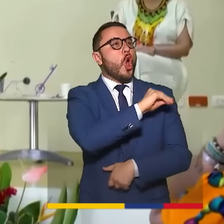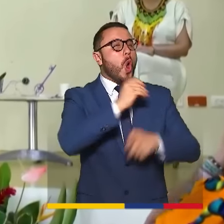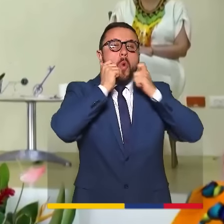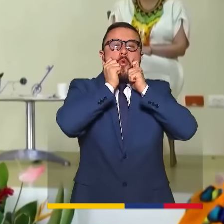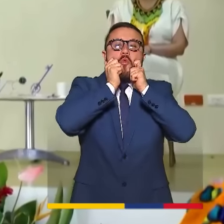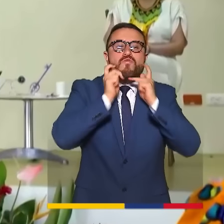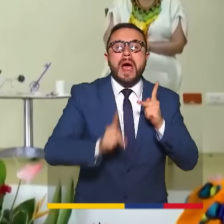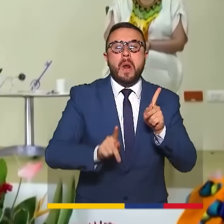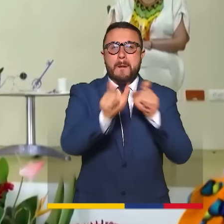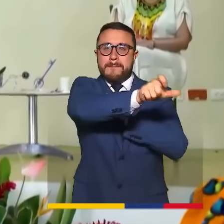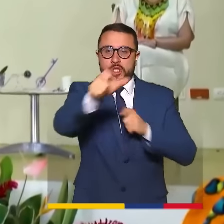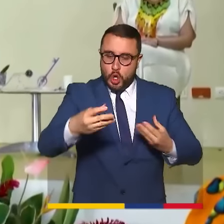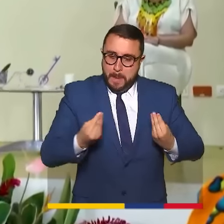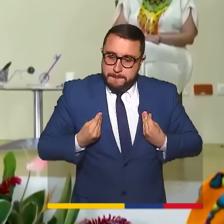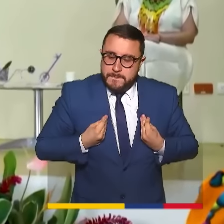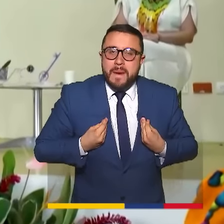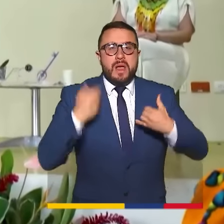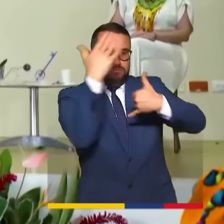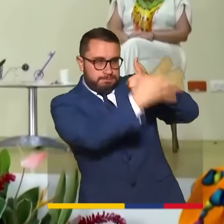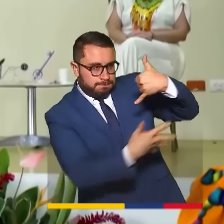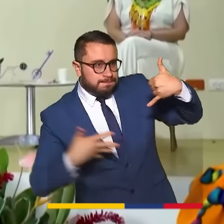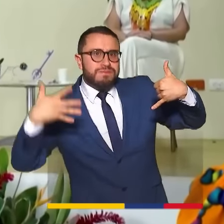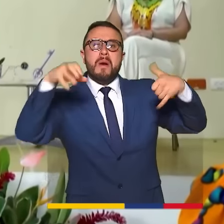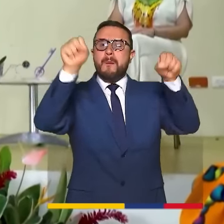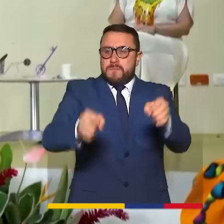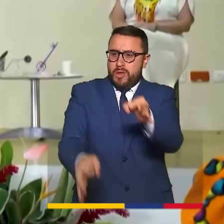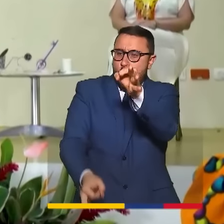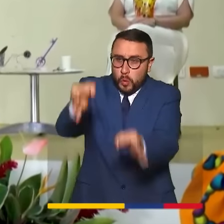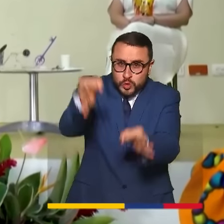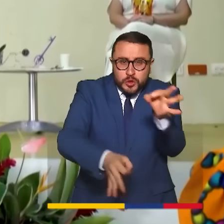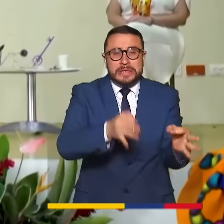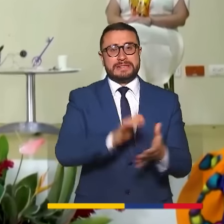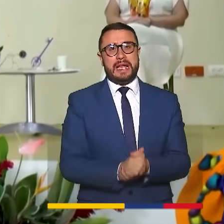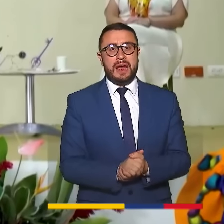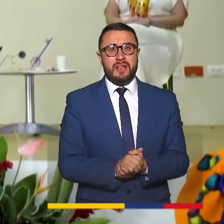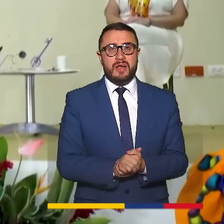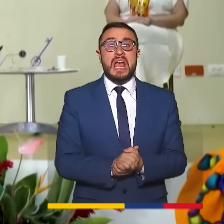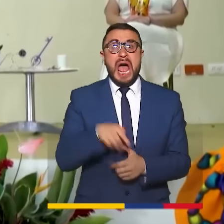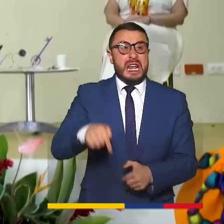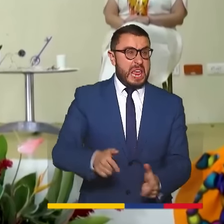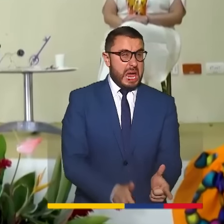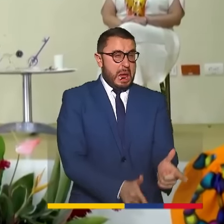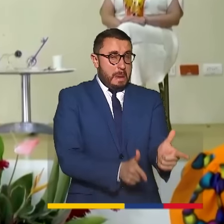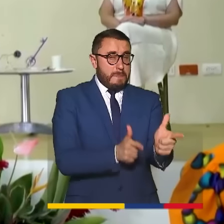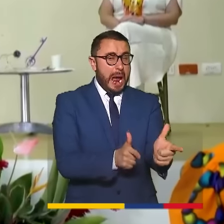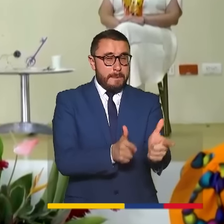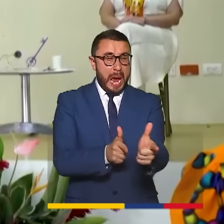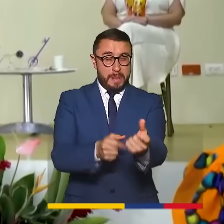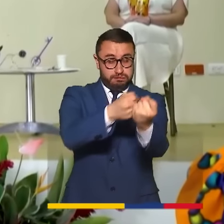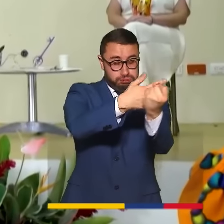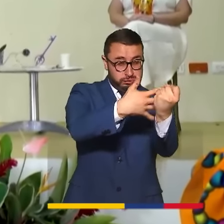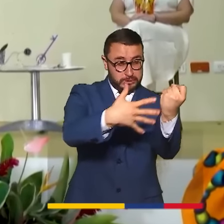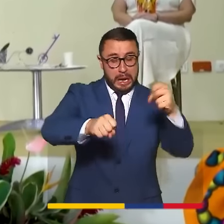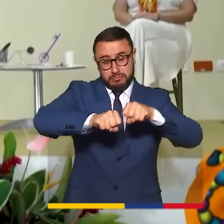Colombia, para que no haya más masacre, para que no haya más sangre derramada de